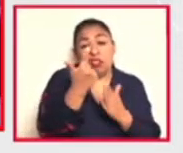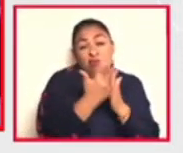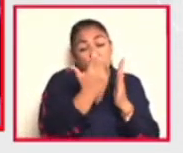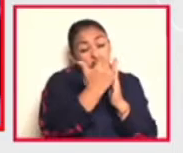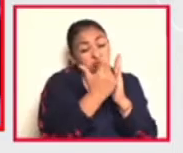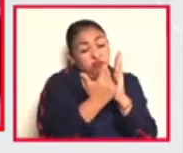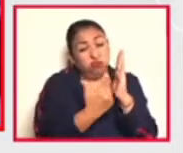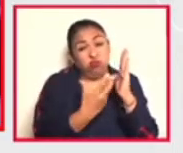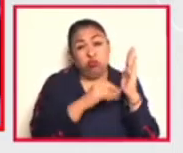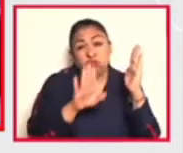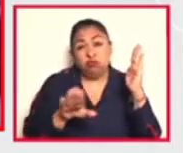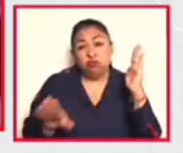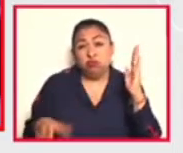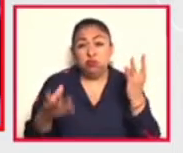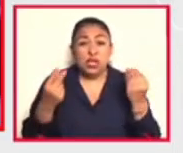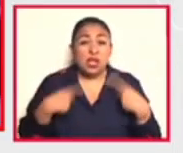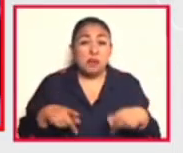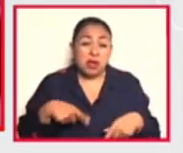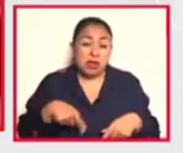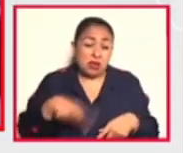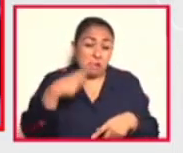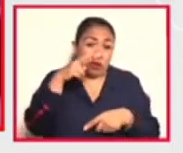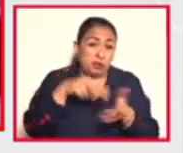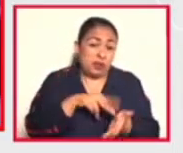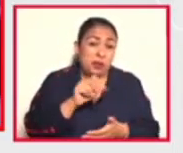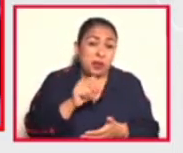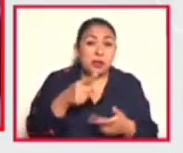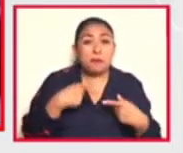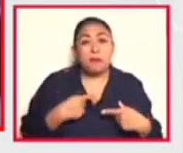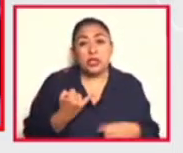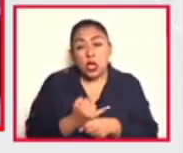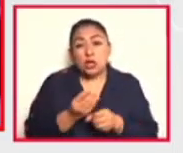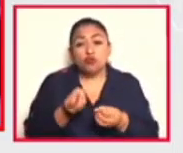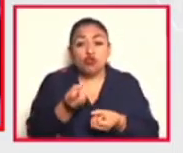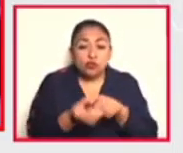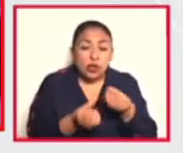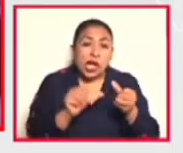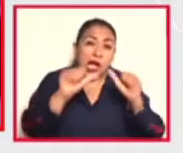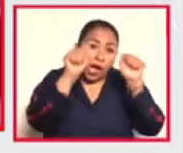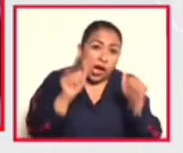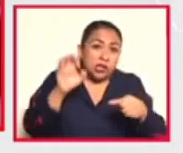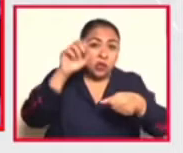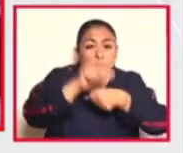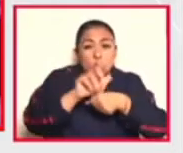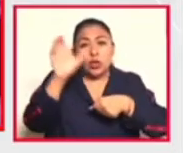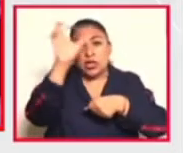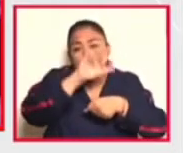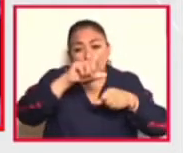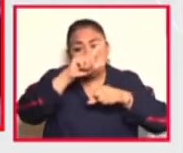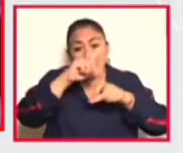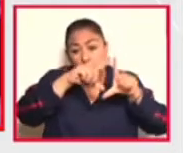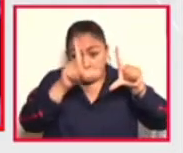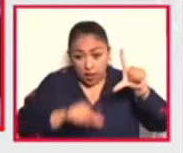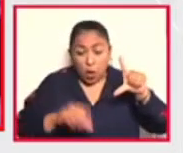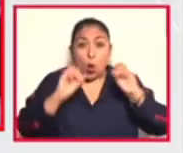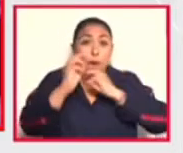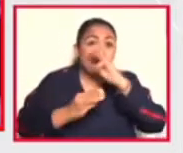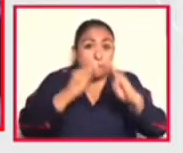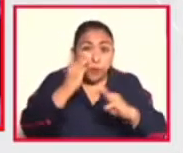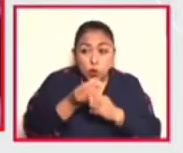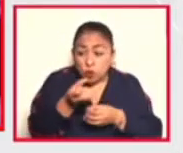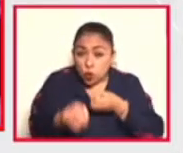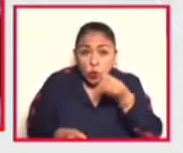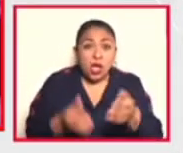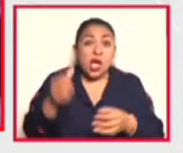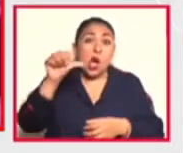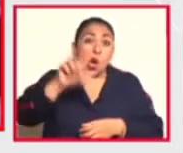2020 de personajes que han contribuido al arte, a la cultura, a la ciencia en nuestro país y en el mundo, que pues han dejado este plano material, y hoy, que es 2